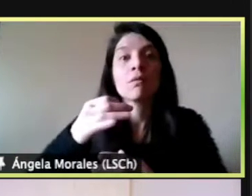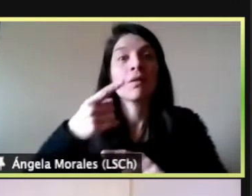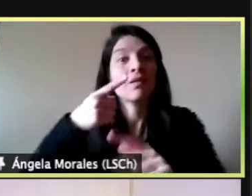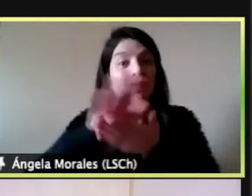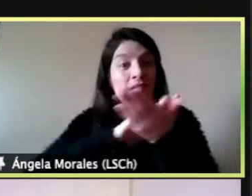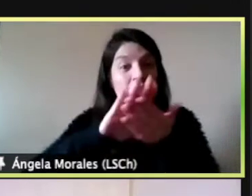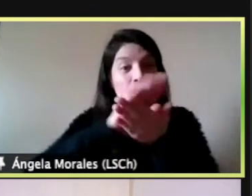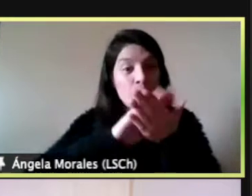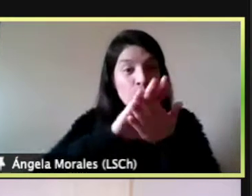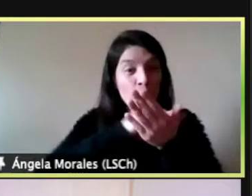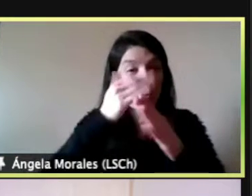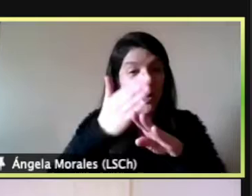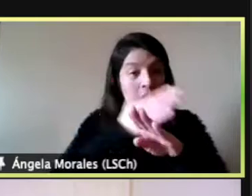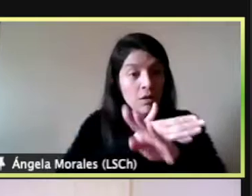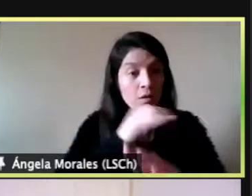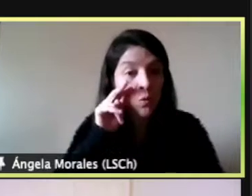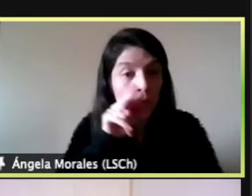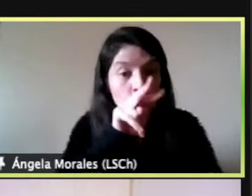acá